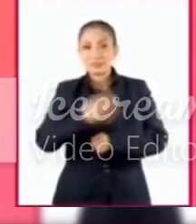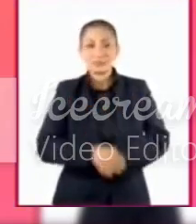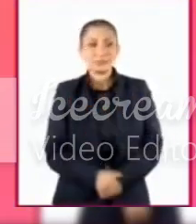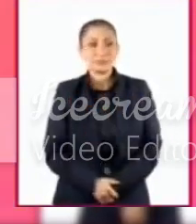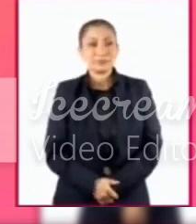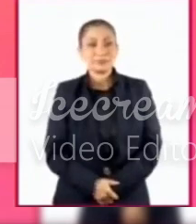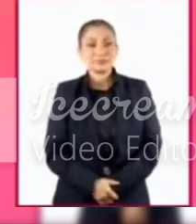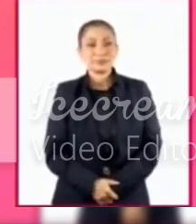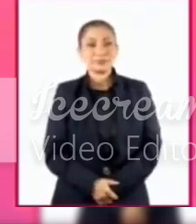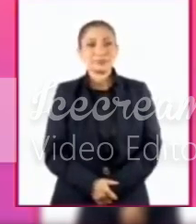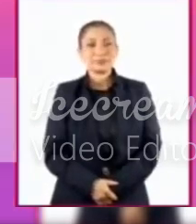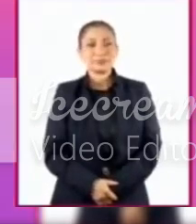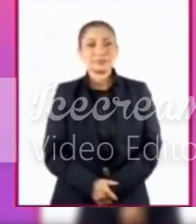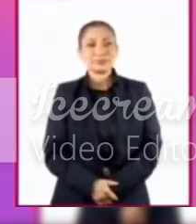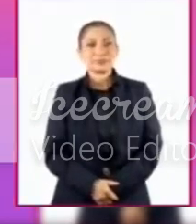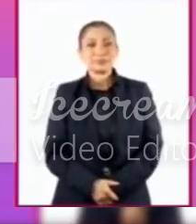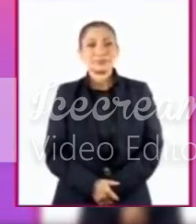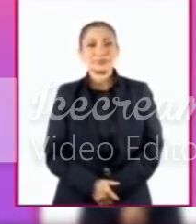23.